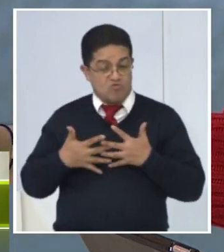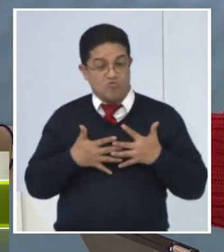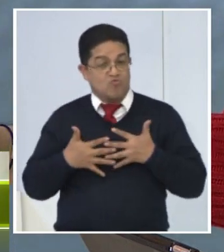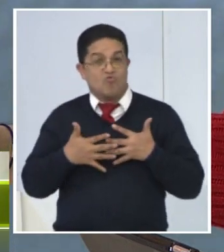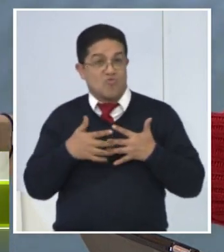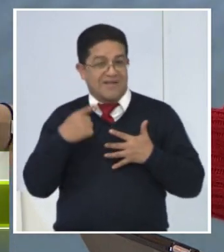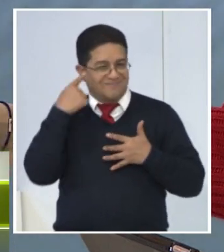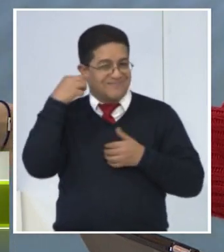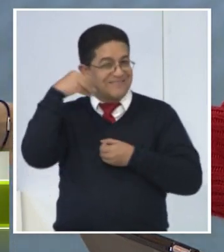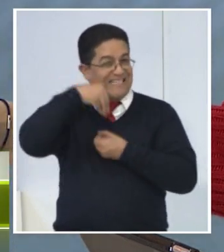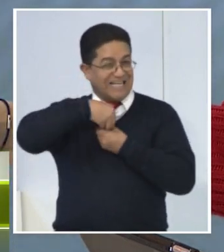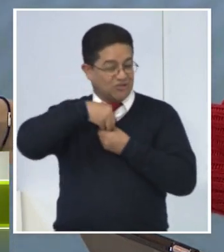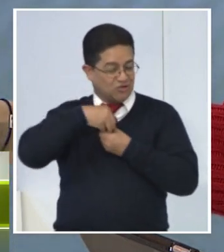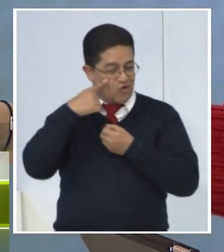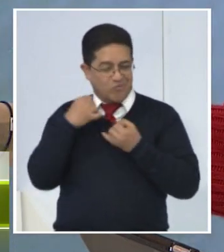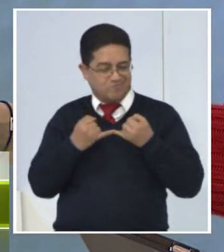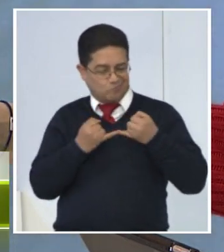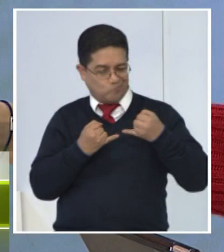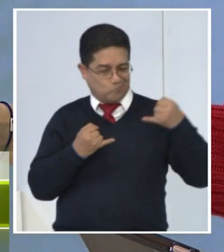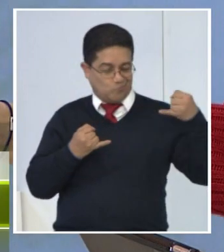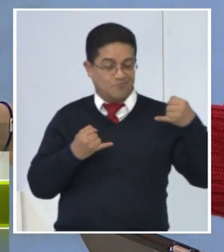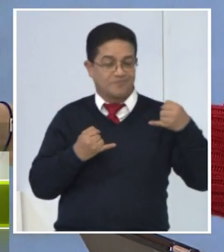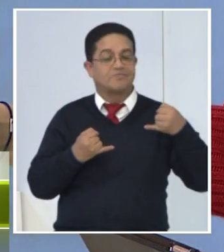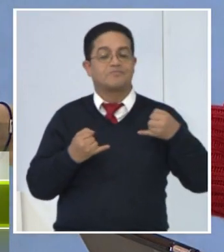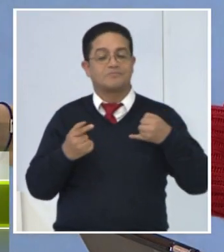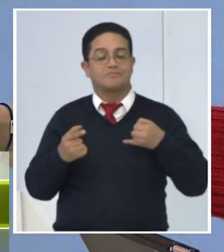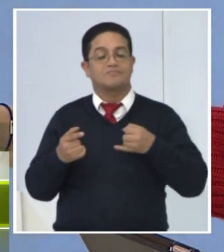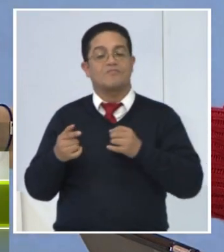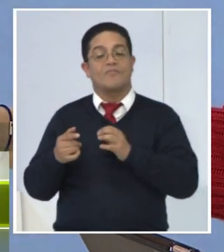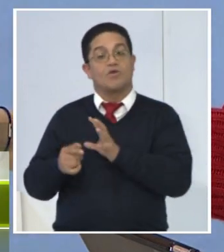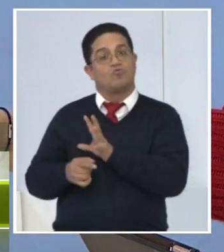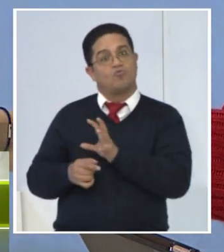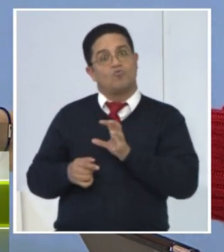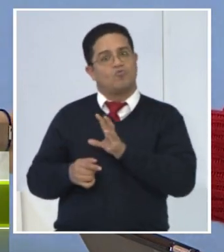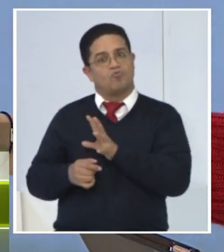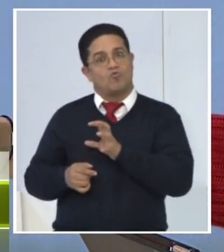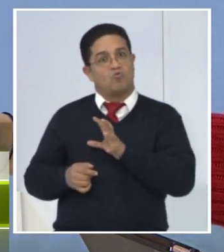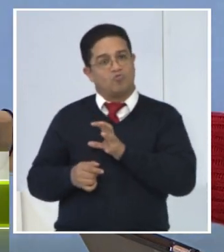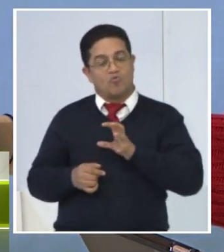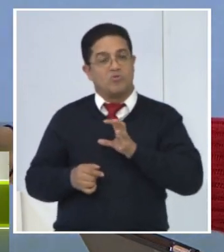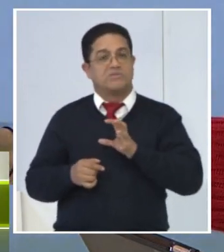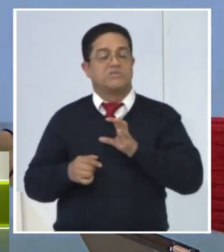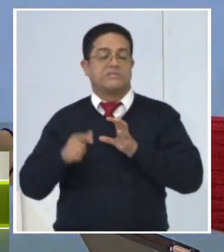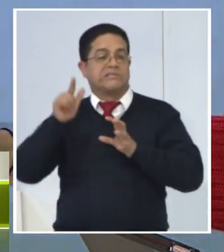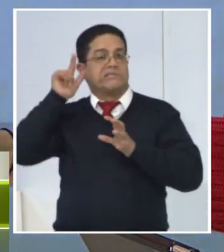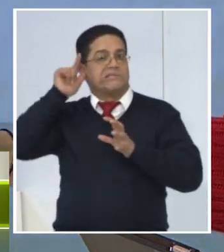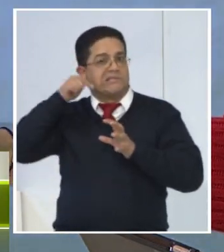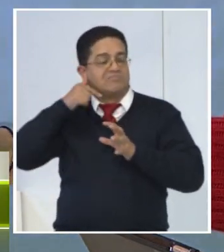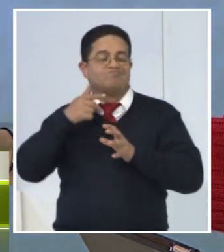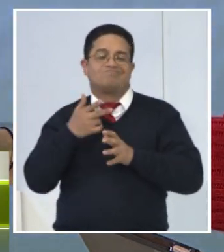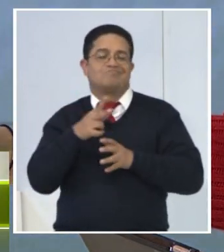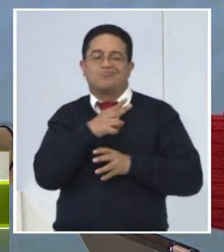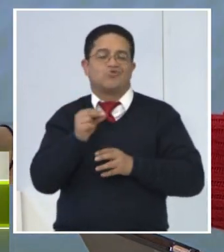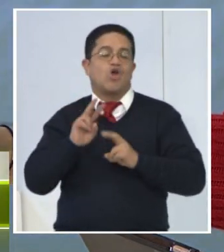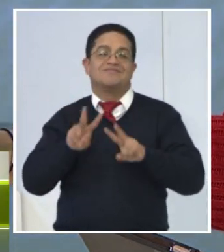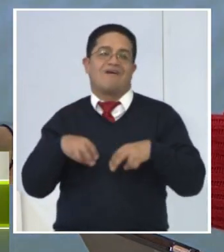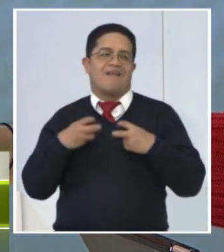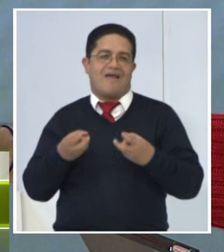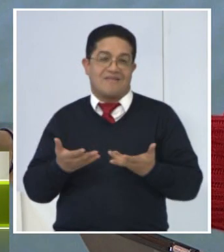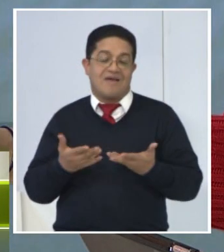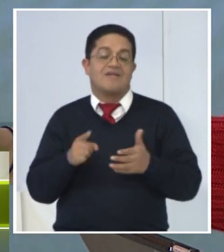dentro de esta computadora que es la parte de la audición. Entonces estas células se van perdiendo, no se regeneran y por eso es que cuando